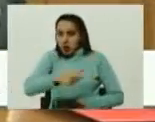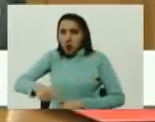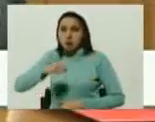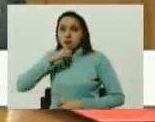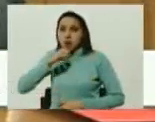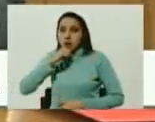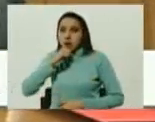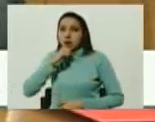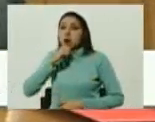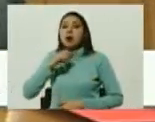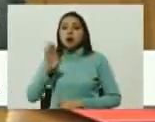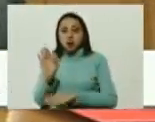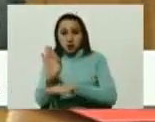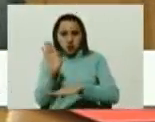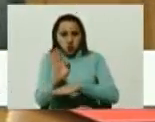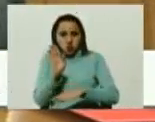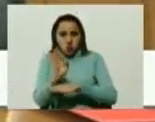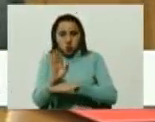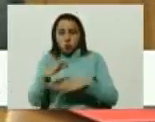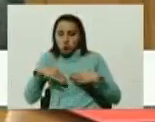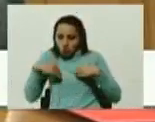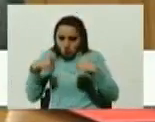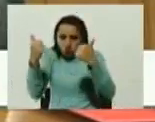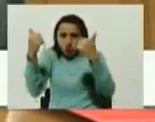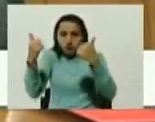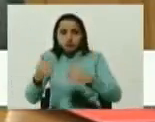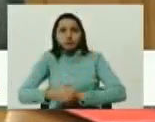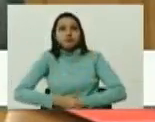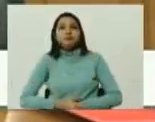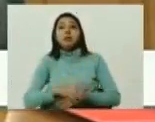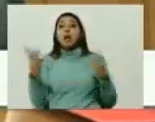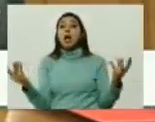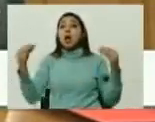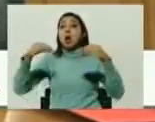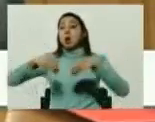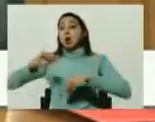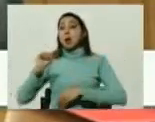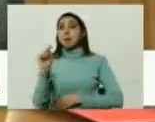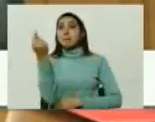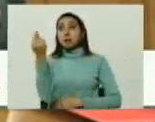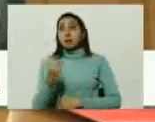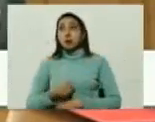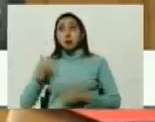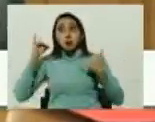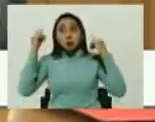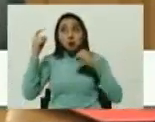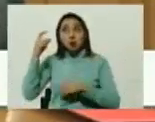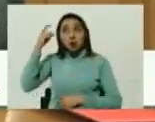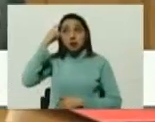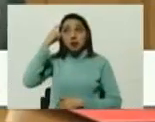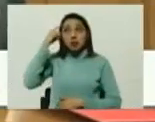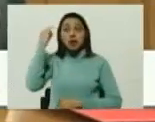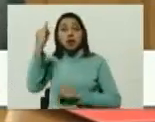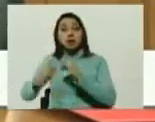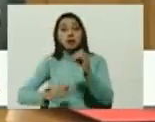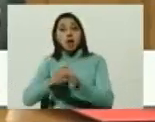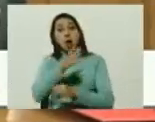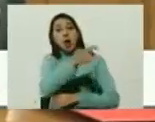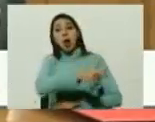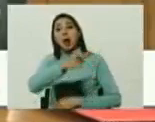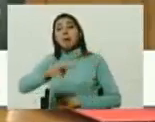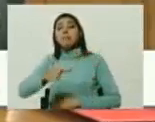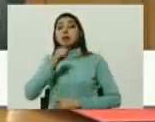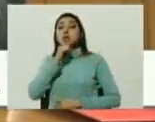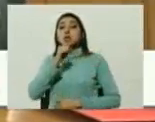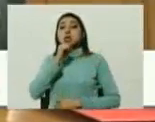medida de protección ante la salud acuerda primero celebrar el día internacional de las personas de edad